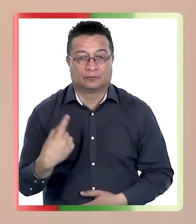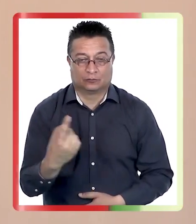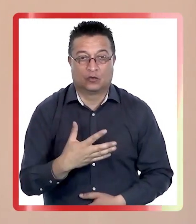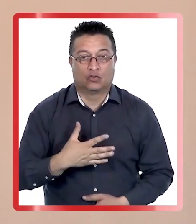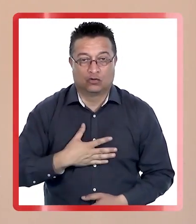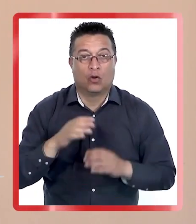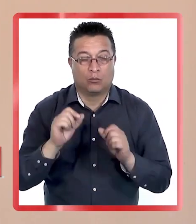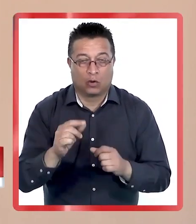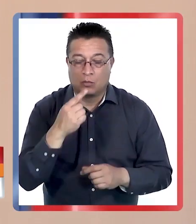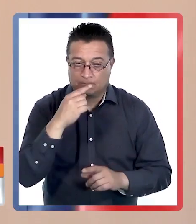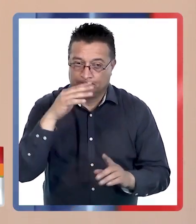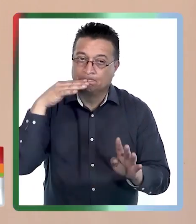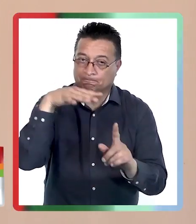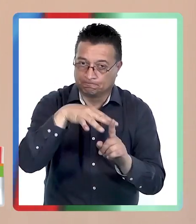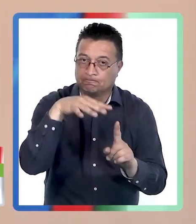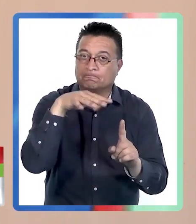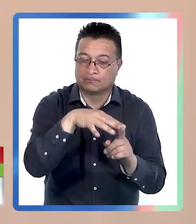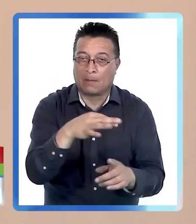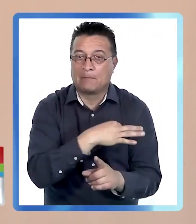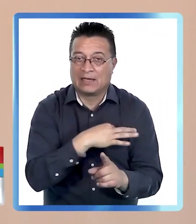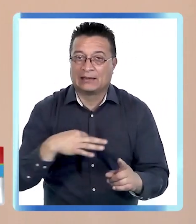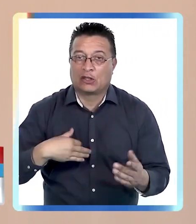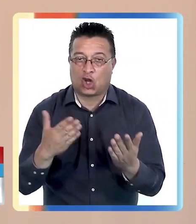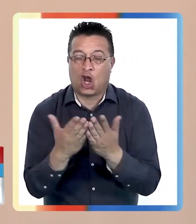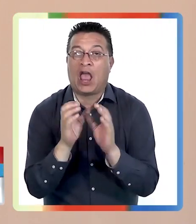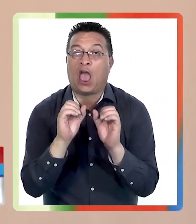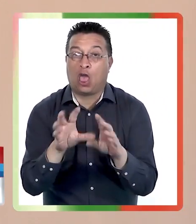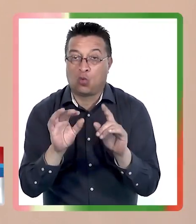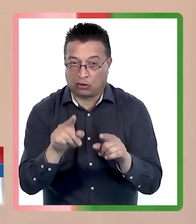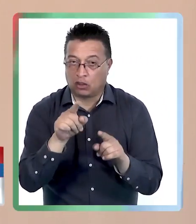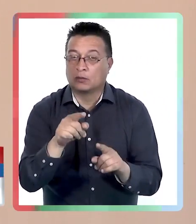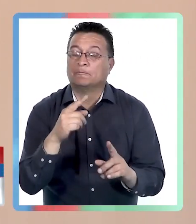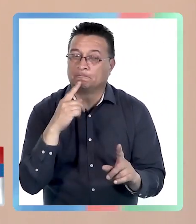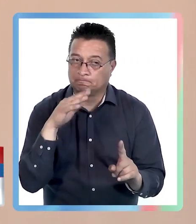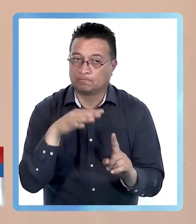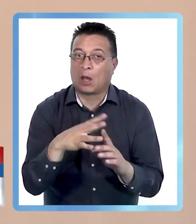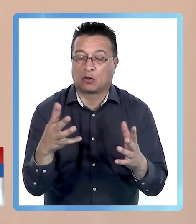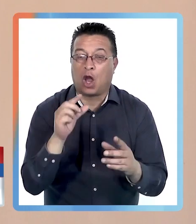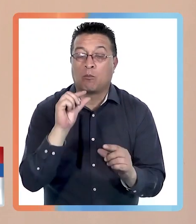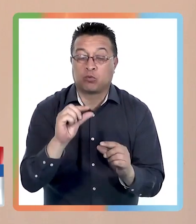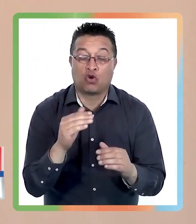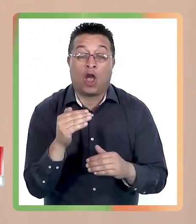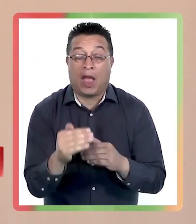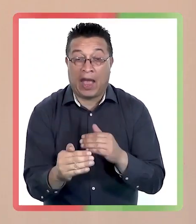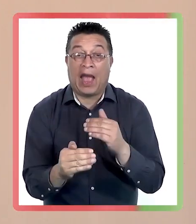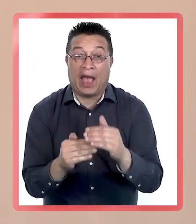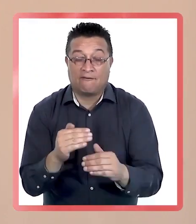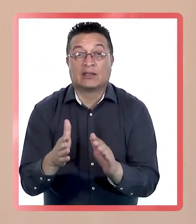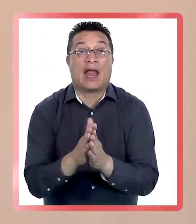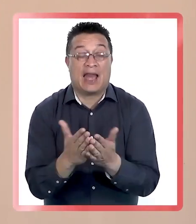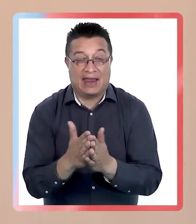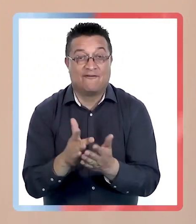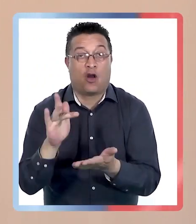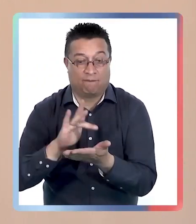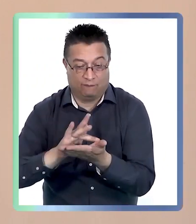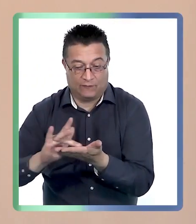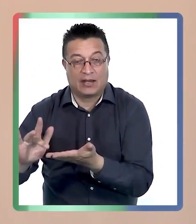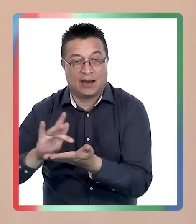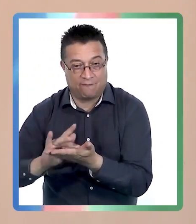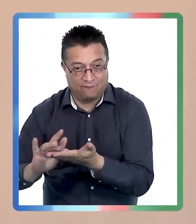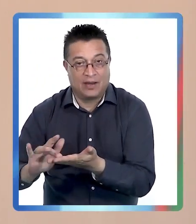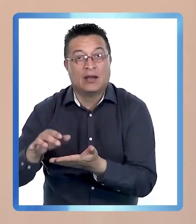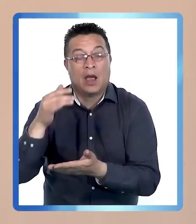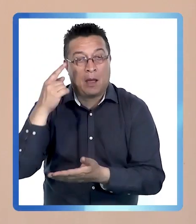Nosotros le hemos estado tirando un poco las orejas al Ministerio de Educación respecto a eso porque habían pequeños avances como eran los libros